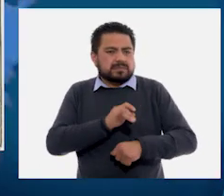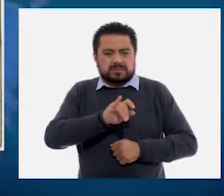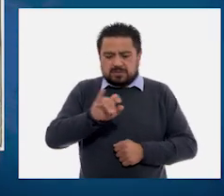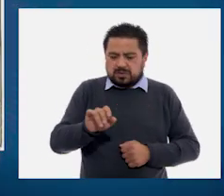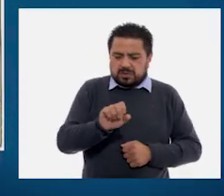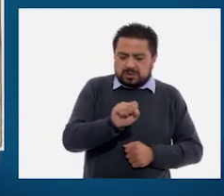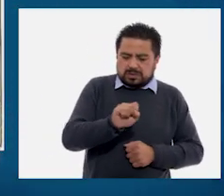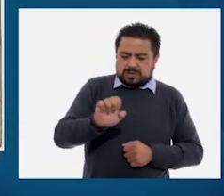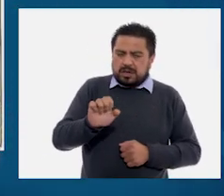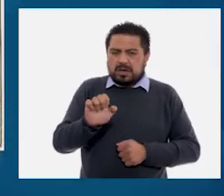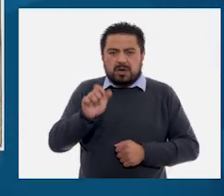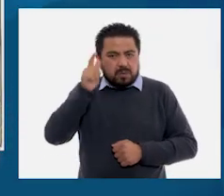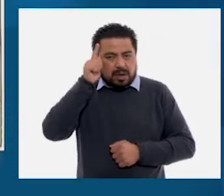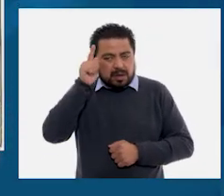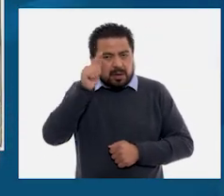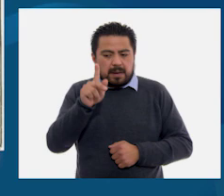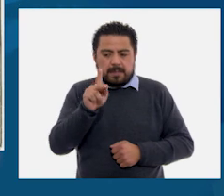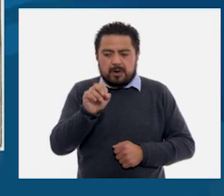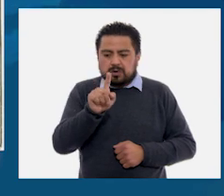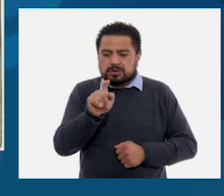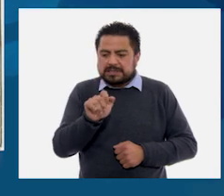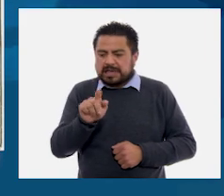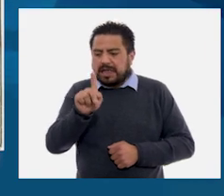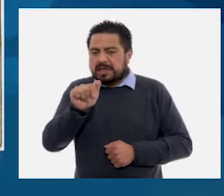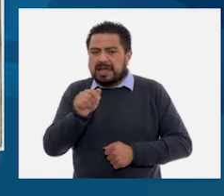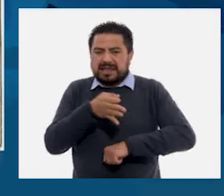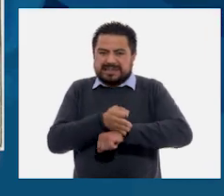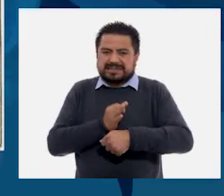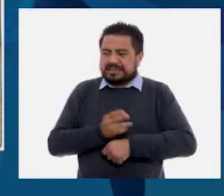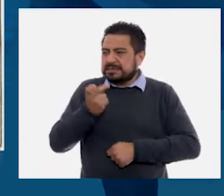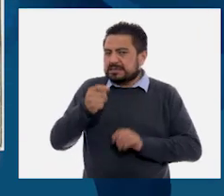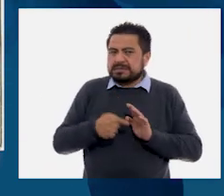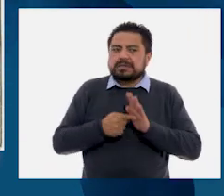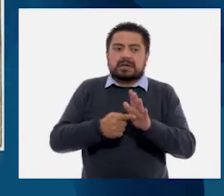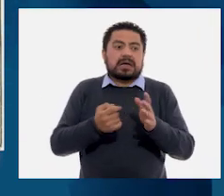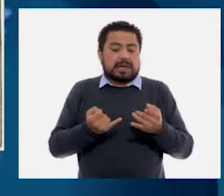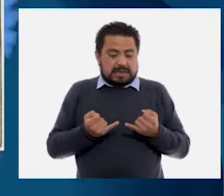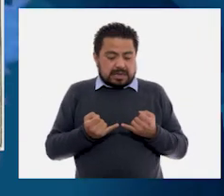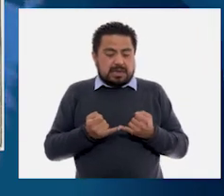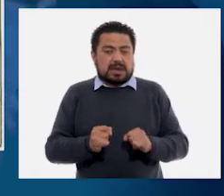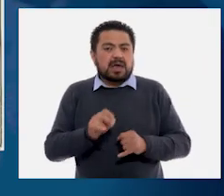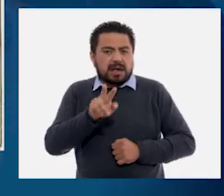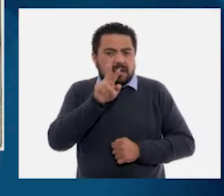Guadalupe Posada. Y esta caricatura retrata justo el momento de la inauguración.